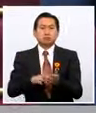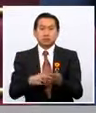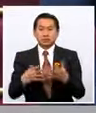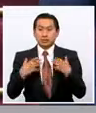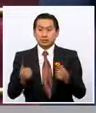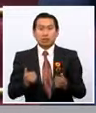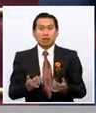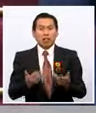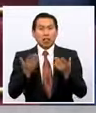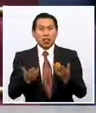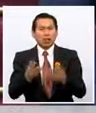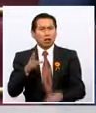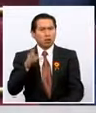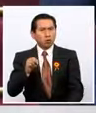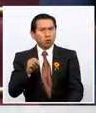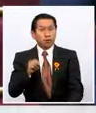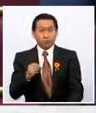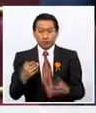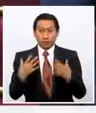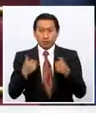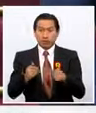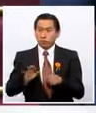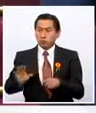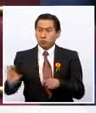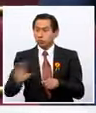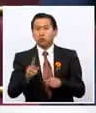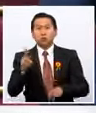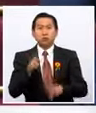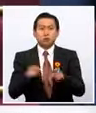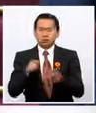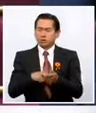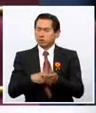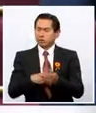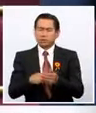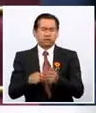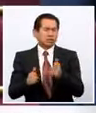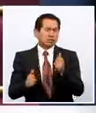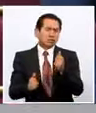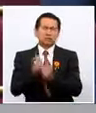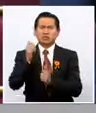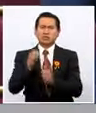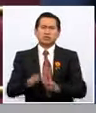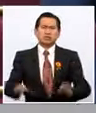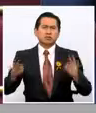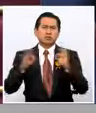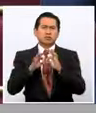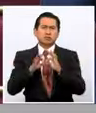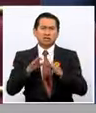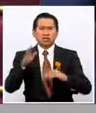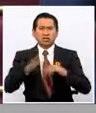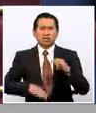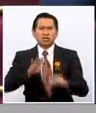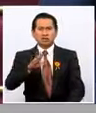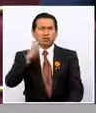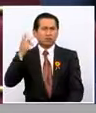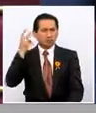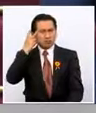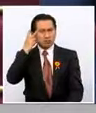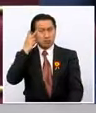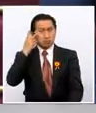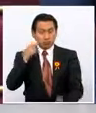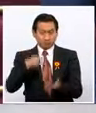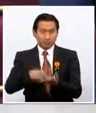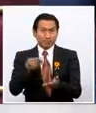espera y porque la salud de la gente es más importante que la política liberen ese